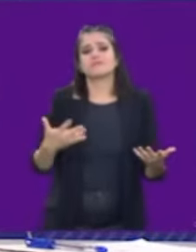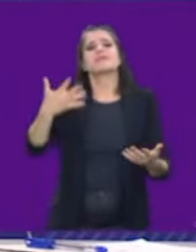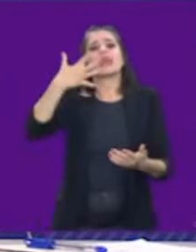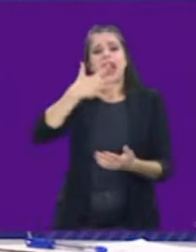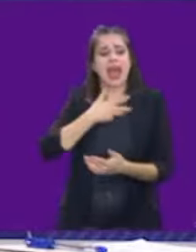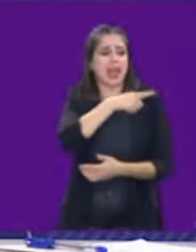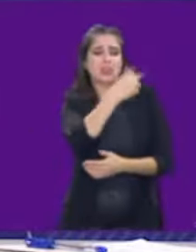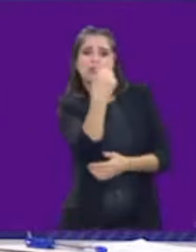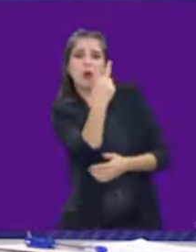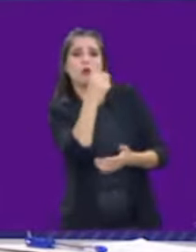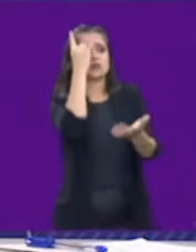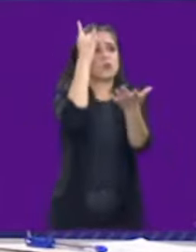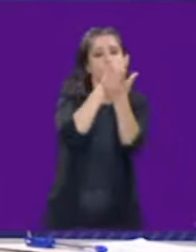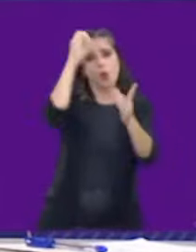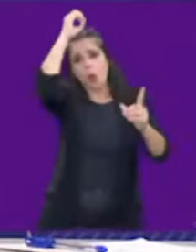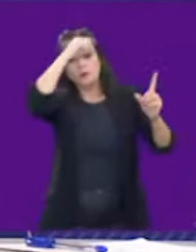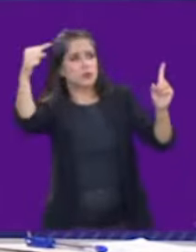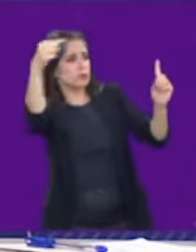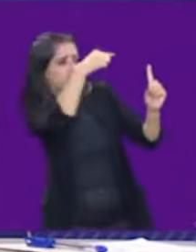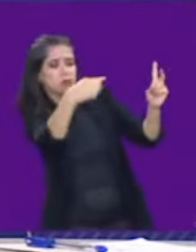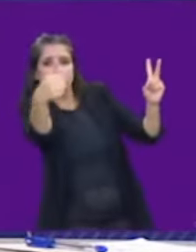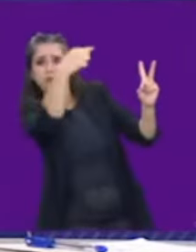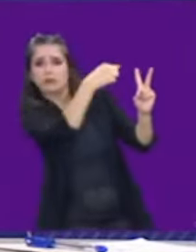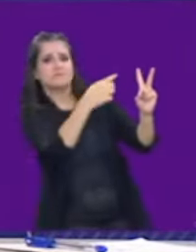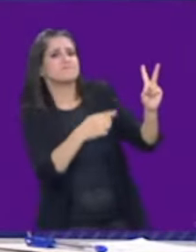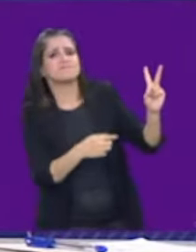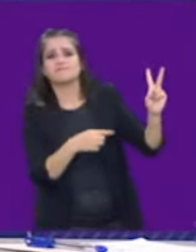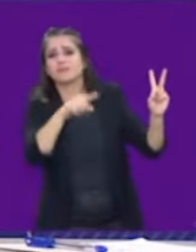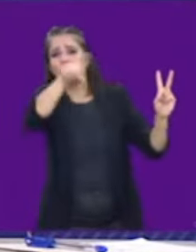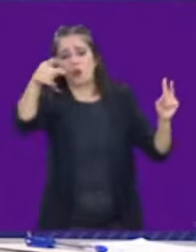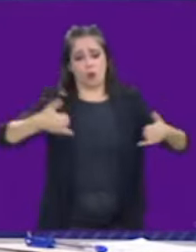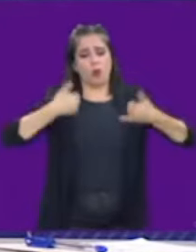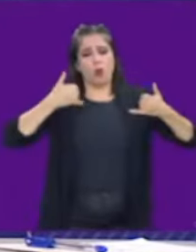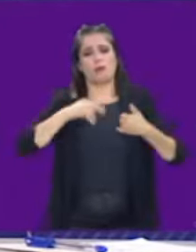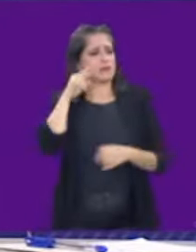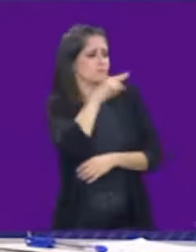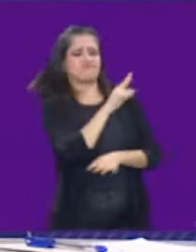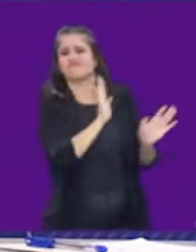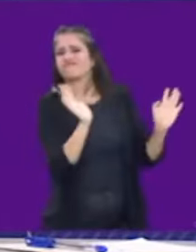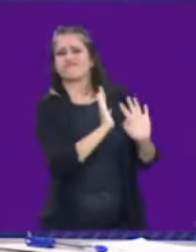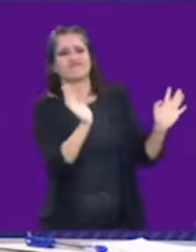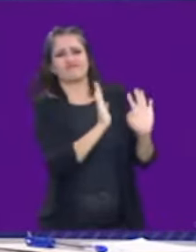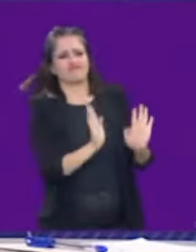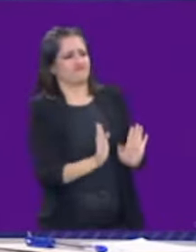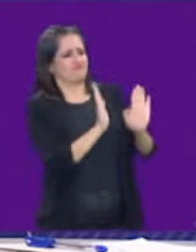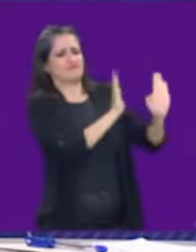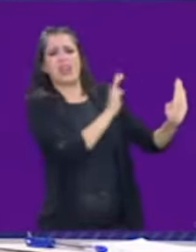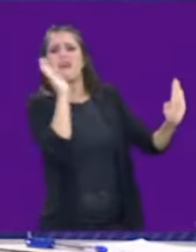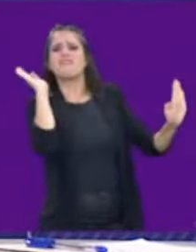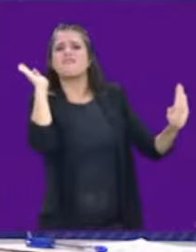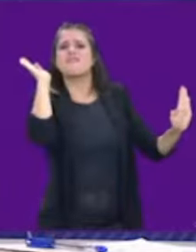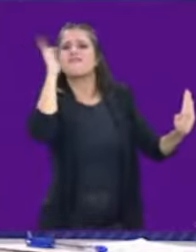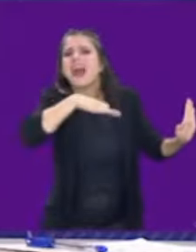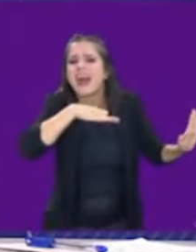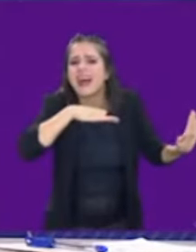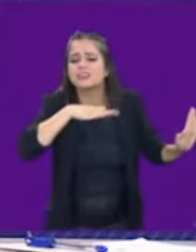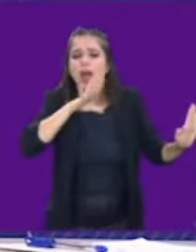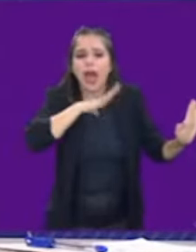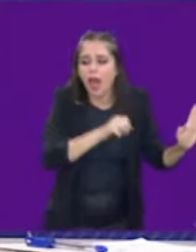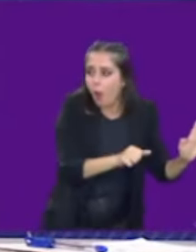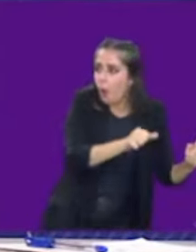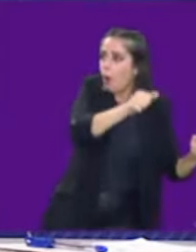afortunadamente las y los jóvenes ya le dieron la vuelta y demostraron que eso era falso que hay una